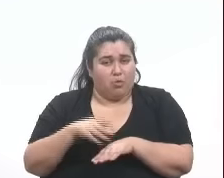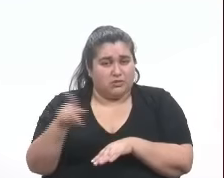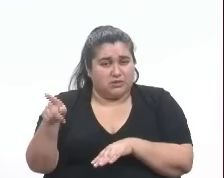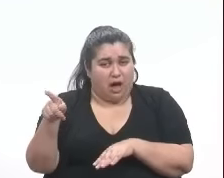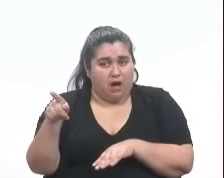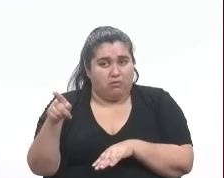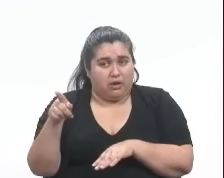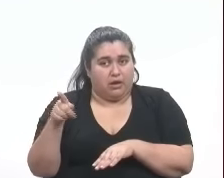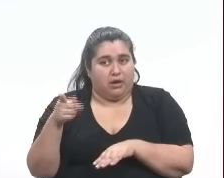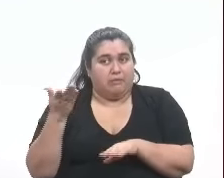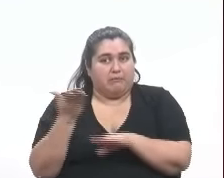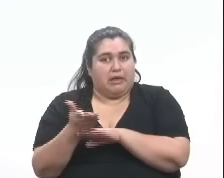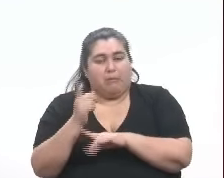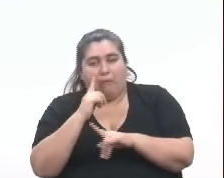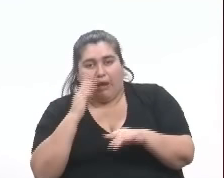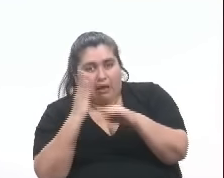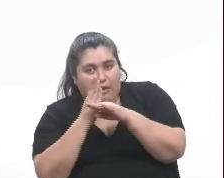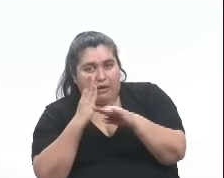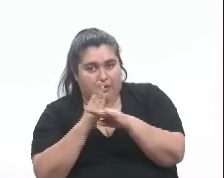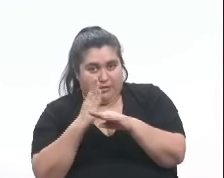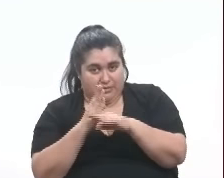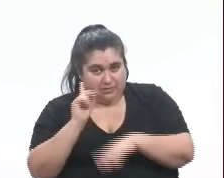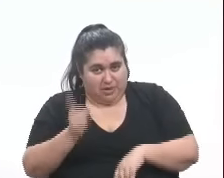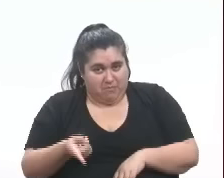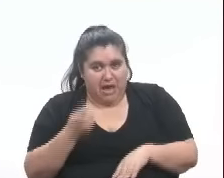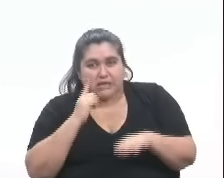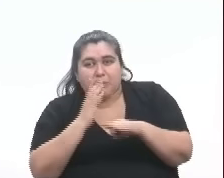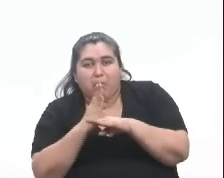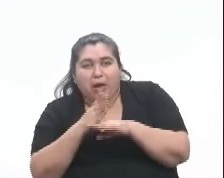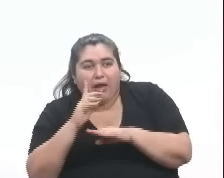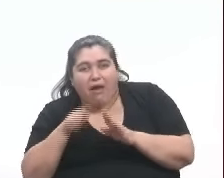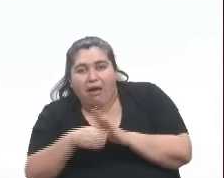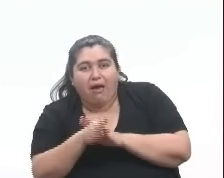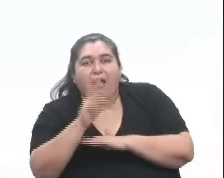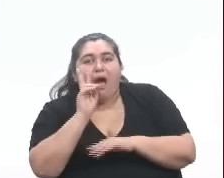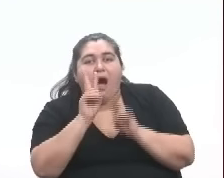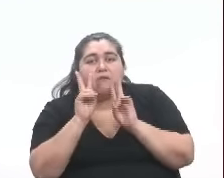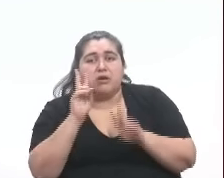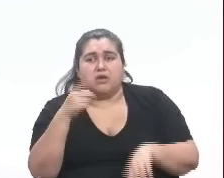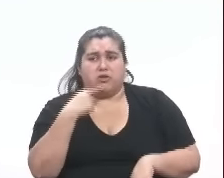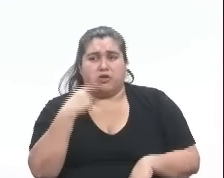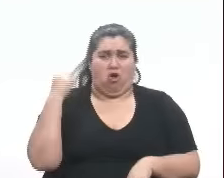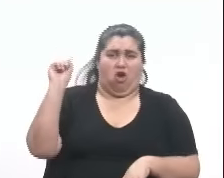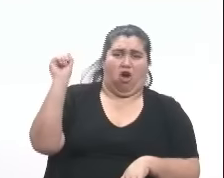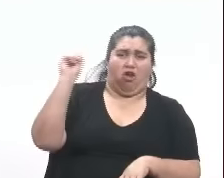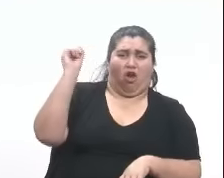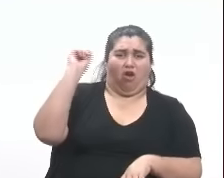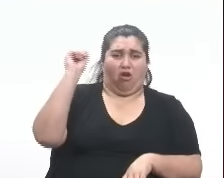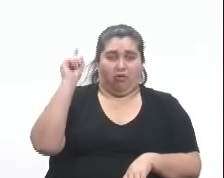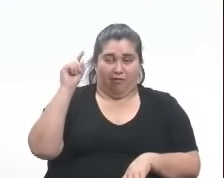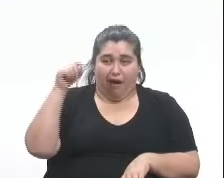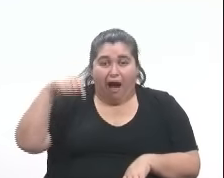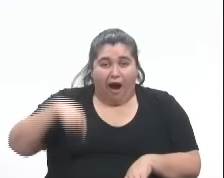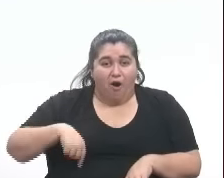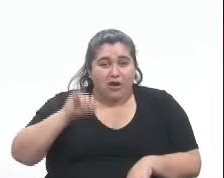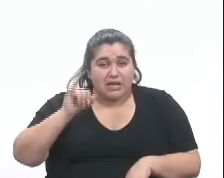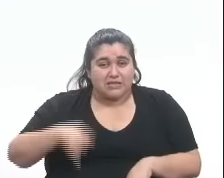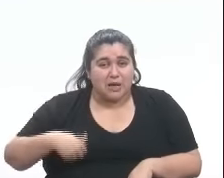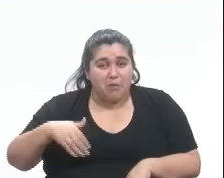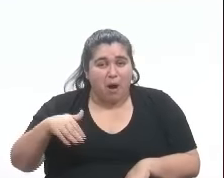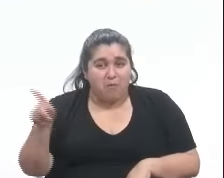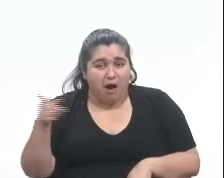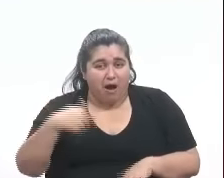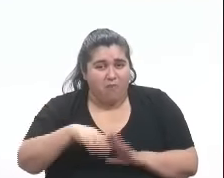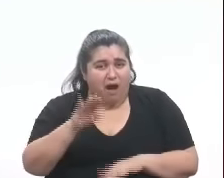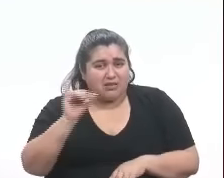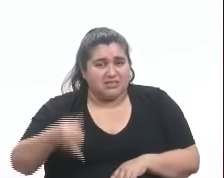que espíe. Y entonces dice que el gabinete, no, yo no me dedico a espiar. Bueno, ahora recién se va a espiar, porque ahora se va a